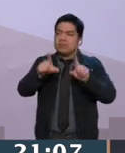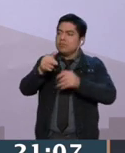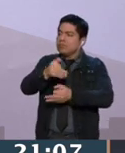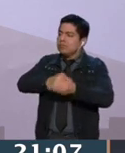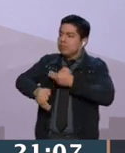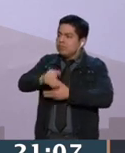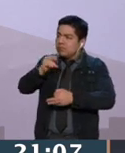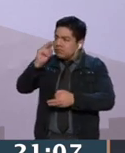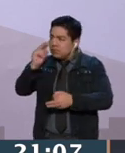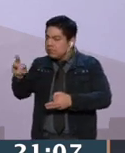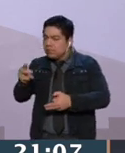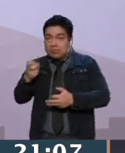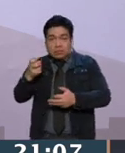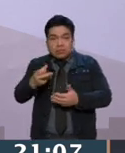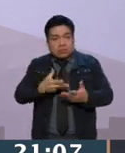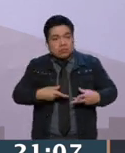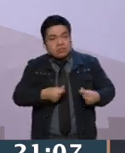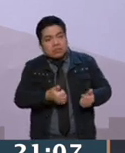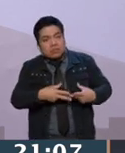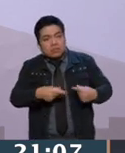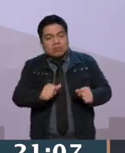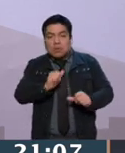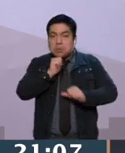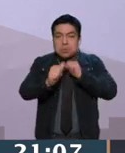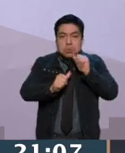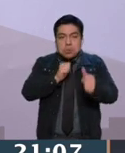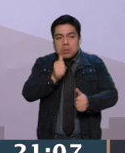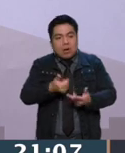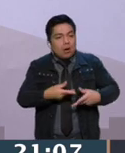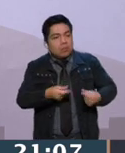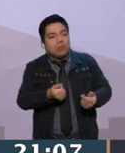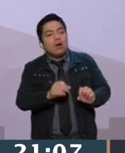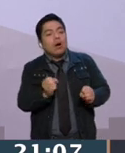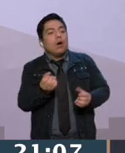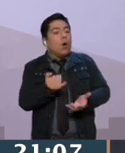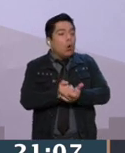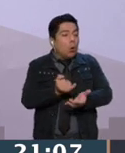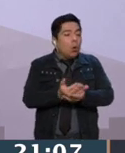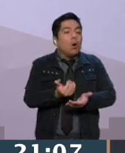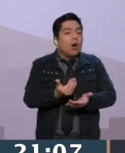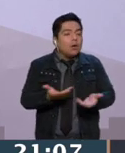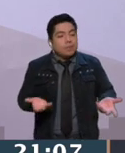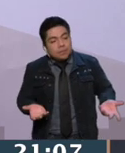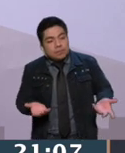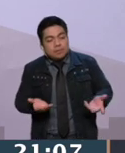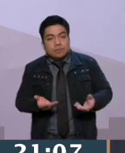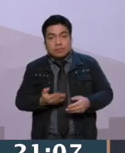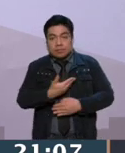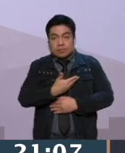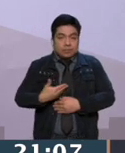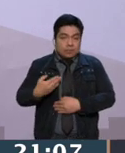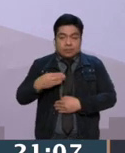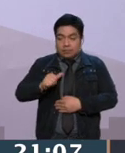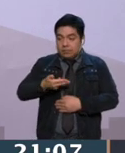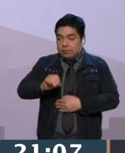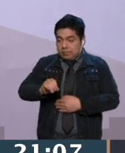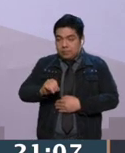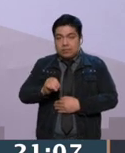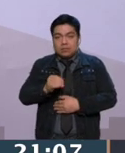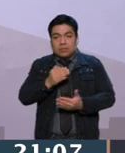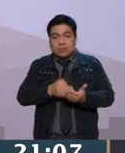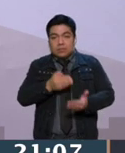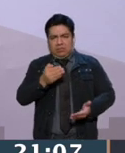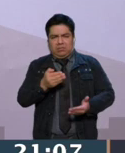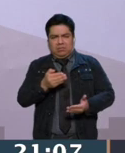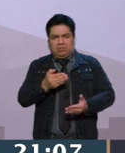todos, lo cual ameritó gastos que no fueron reportados ante la autoridad electoral. Frente a esto, el presidente nacional de Morena, Mario Delgado, dijo que la multa